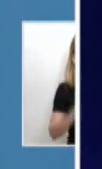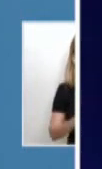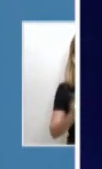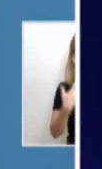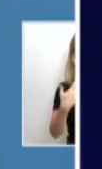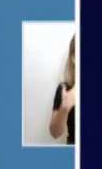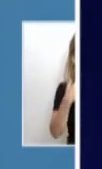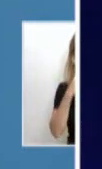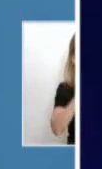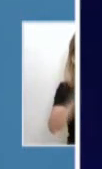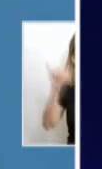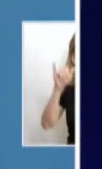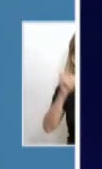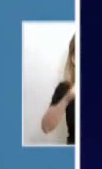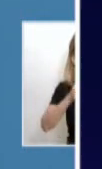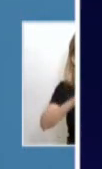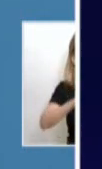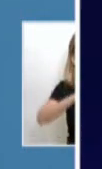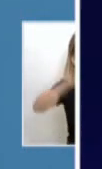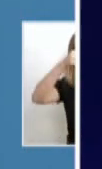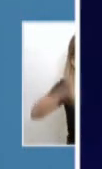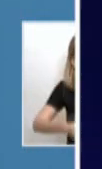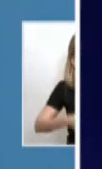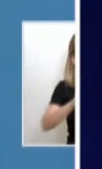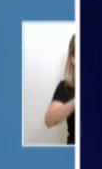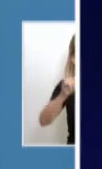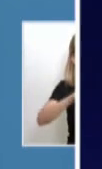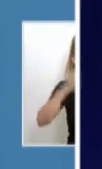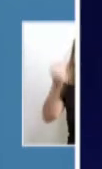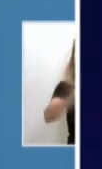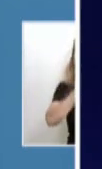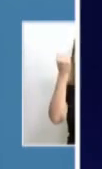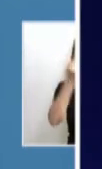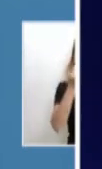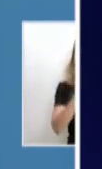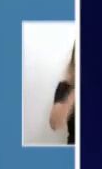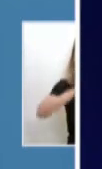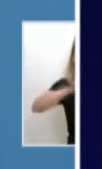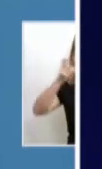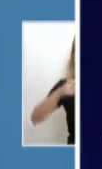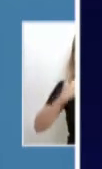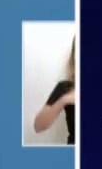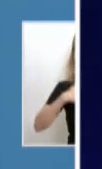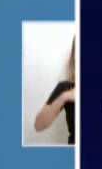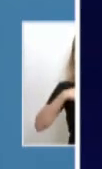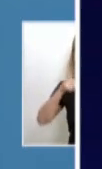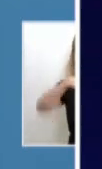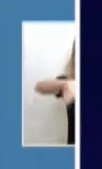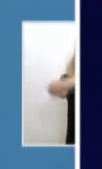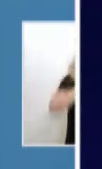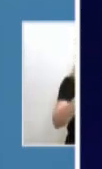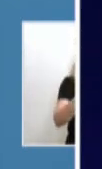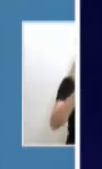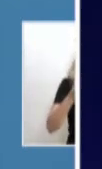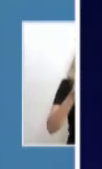leer cada detalle del pormenor, pero me quedo con una frase de Ferraresi. Dijo, lo van a poder pagar en función del salario que ganen. Es decir, podrán